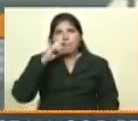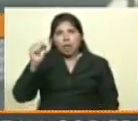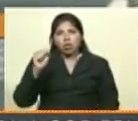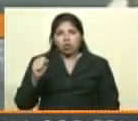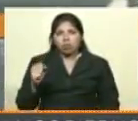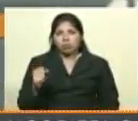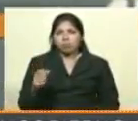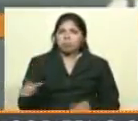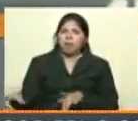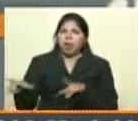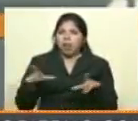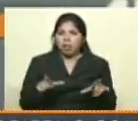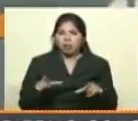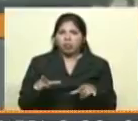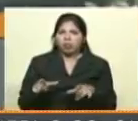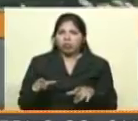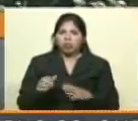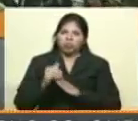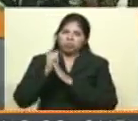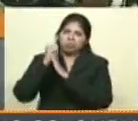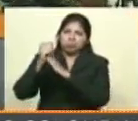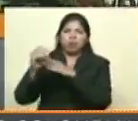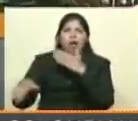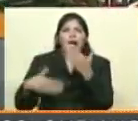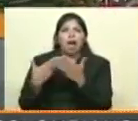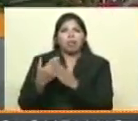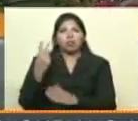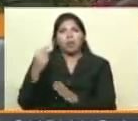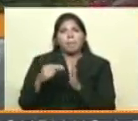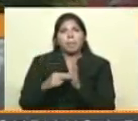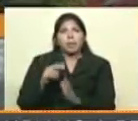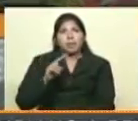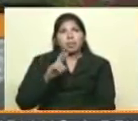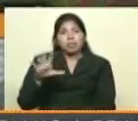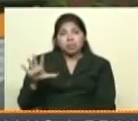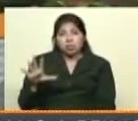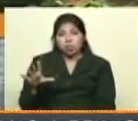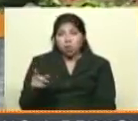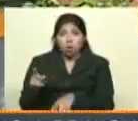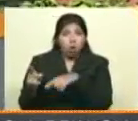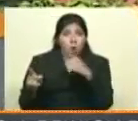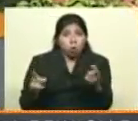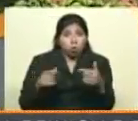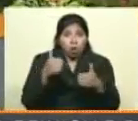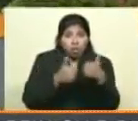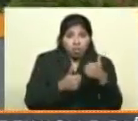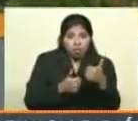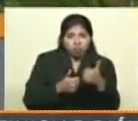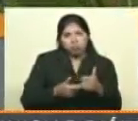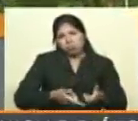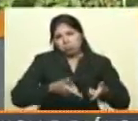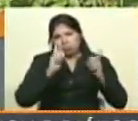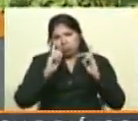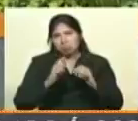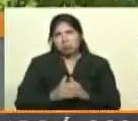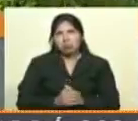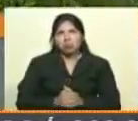frente de esta faena hasta el 2025. Pero si quiere votar por otro candidato, es válido.